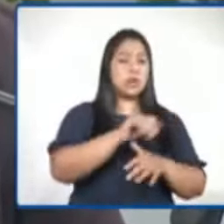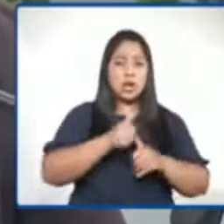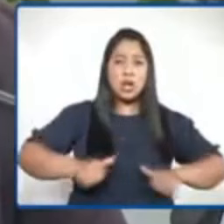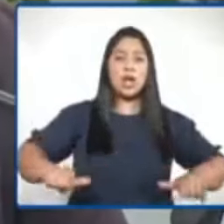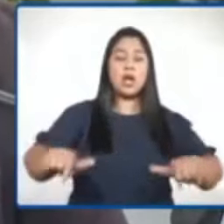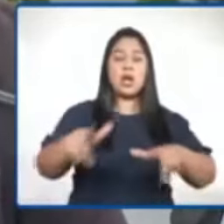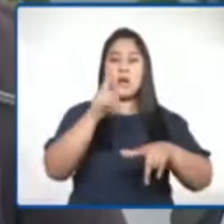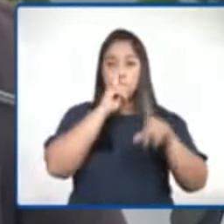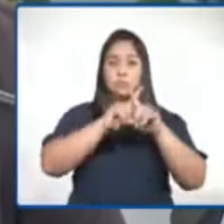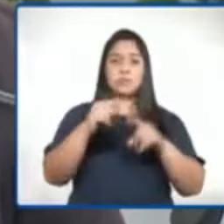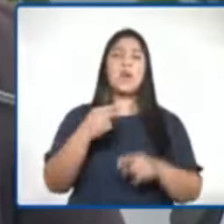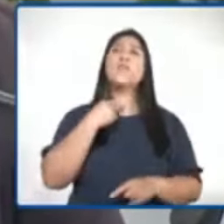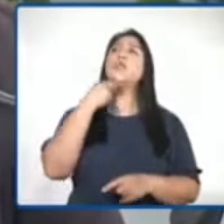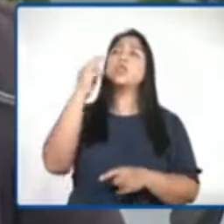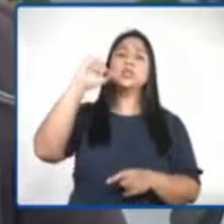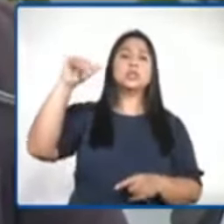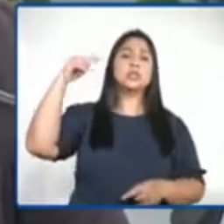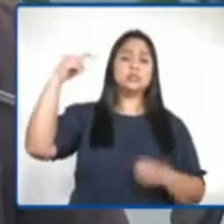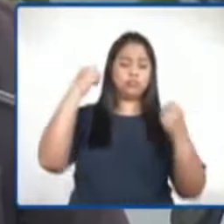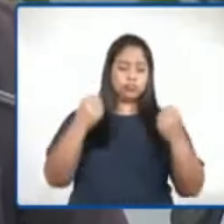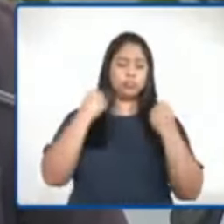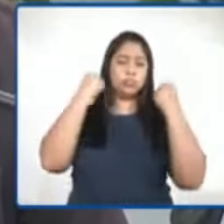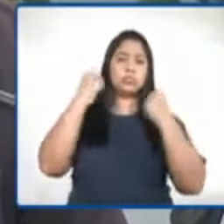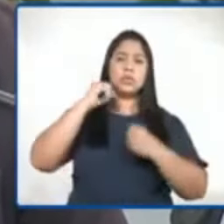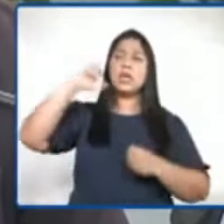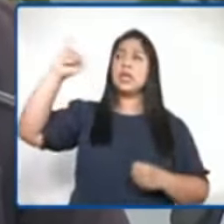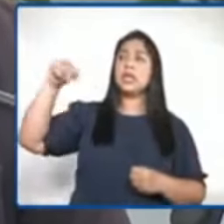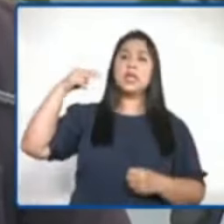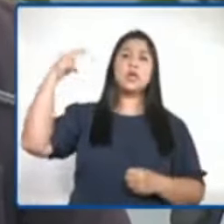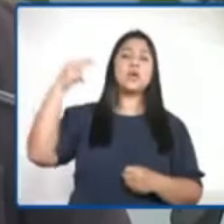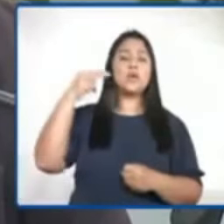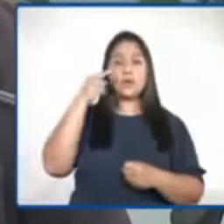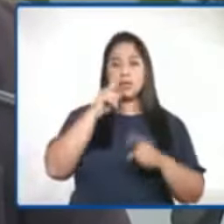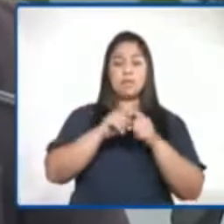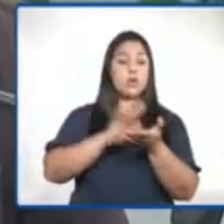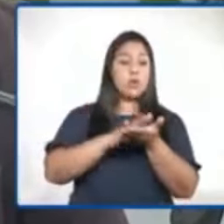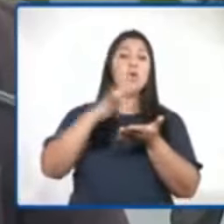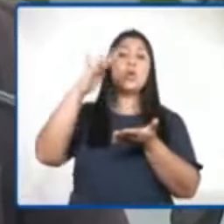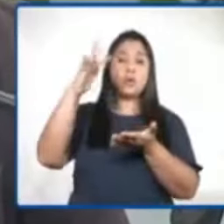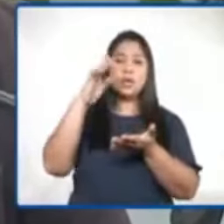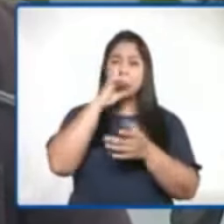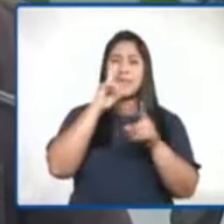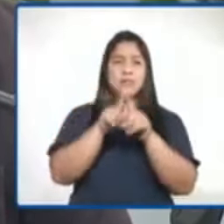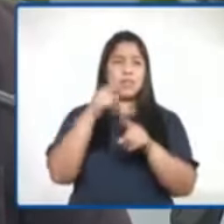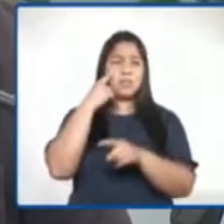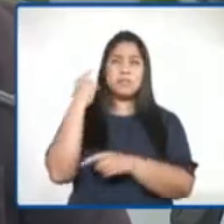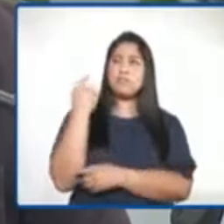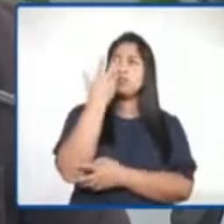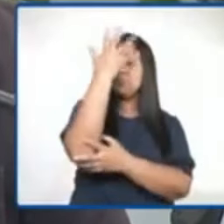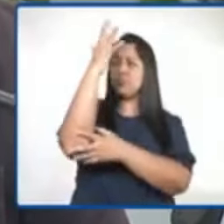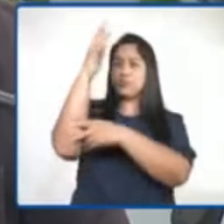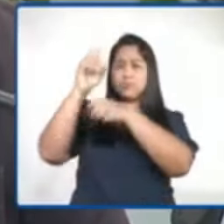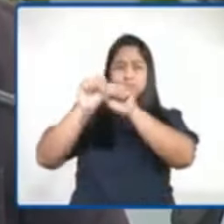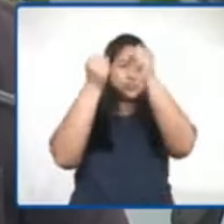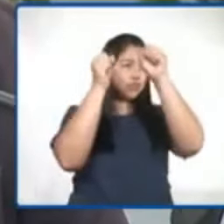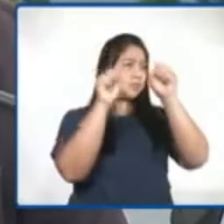potencia, voz de Jehová con gloria, voz de Jehová que quiebra los cedros, quiebra Jehová